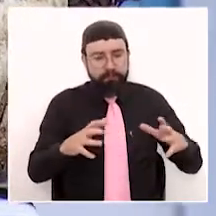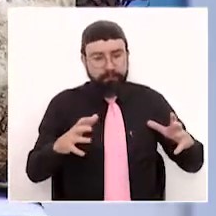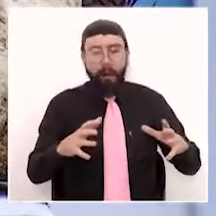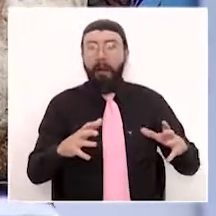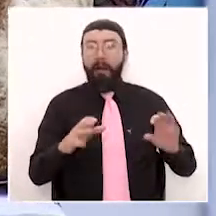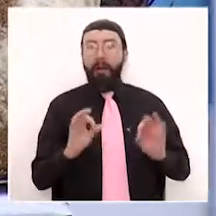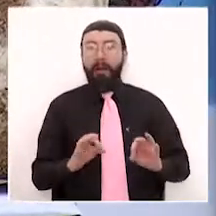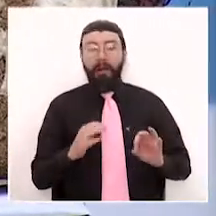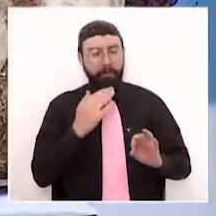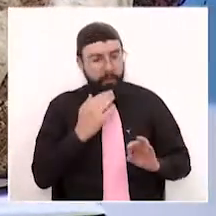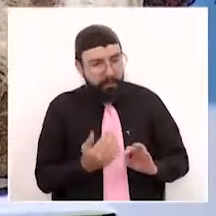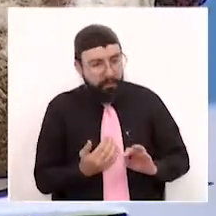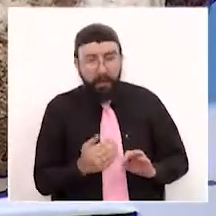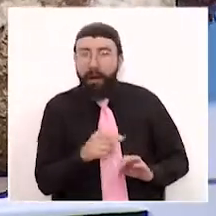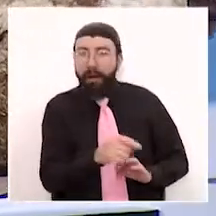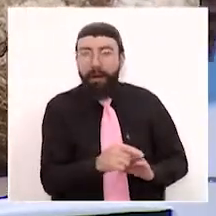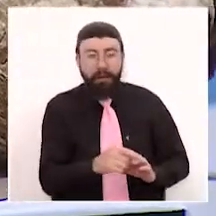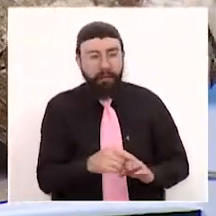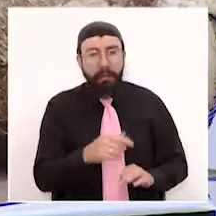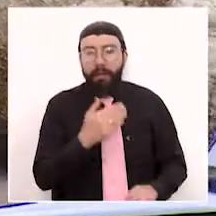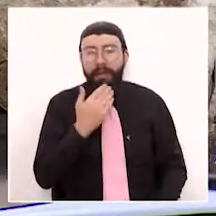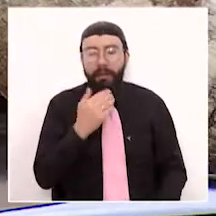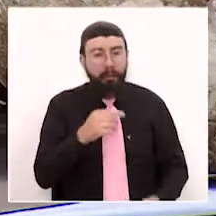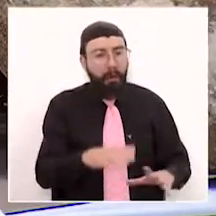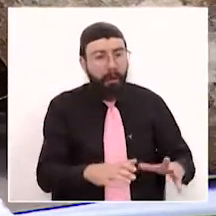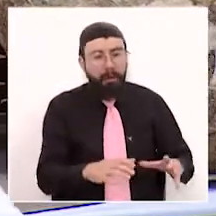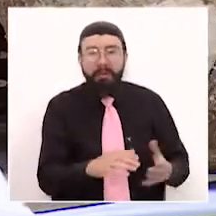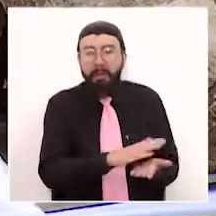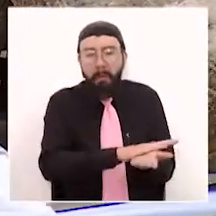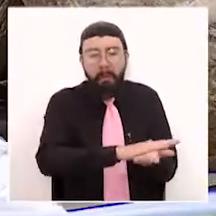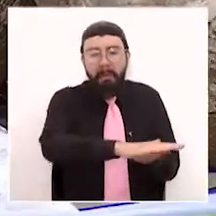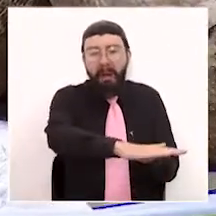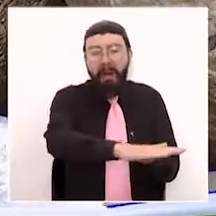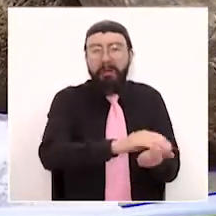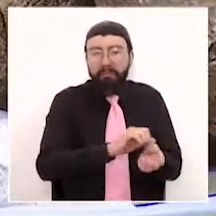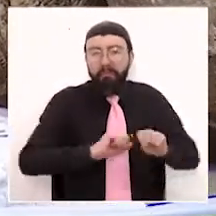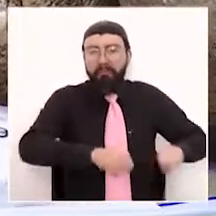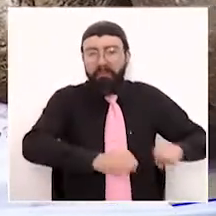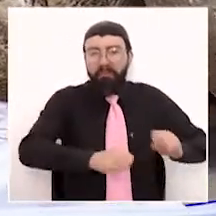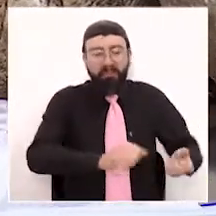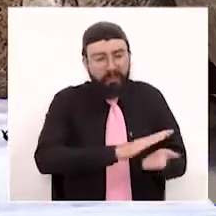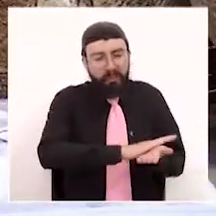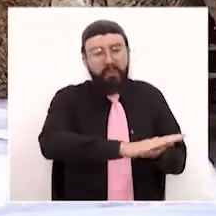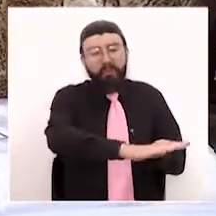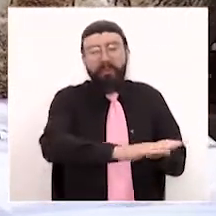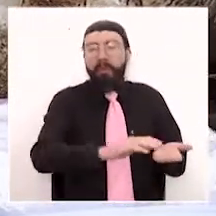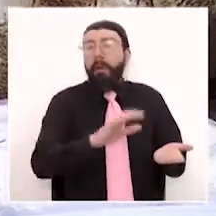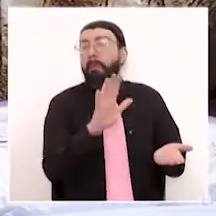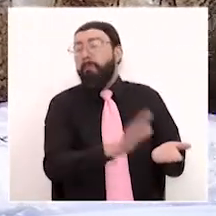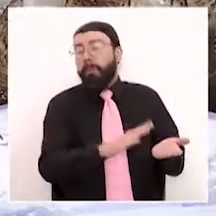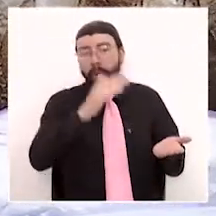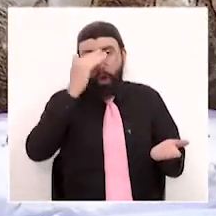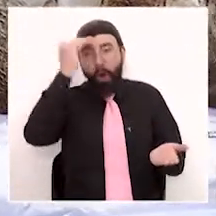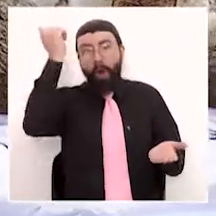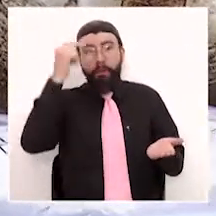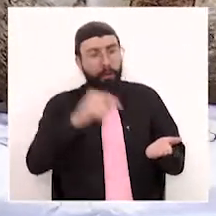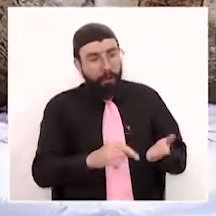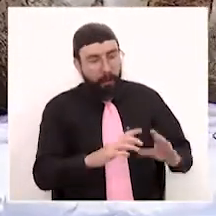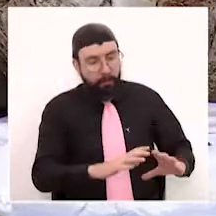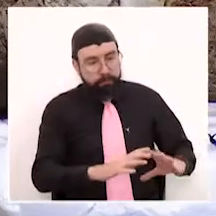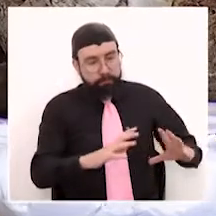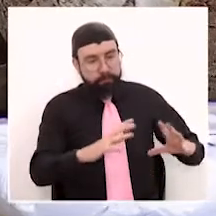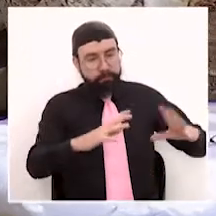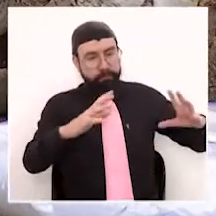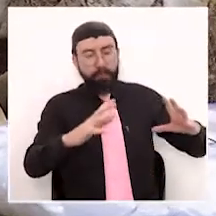cuando dejaron una vez olvidado un pan plano, pues se dieron cuenta que el pan tenía un mejor sabor. Entonces, pues algo